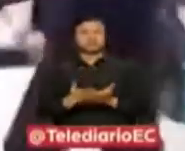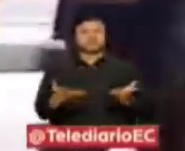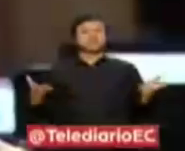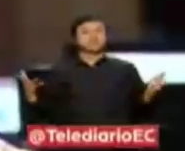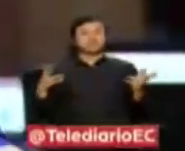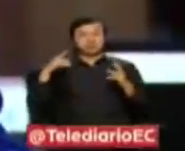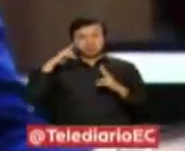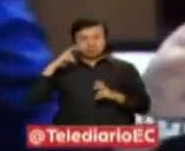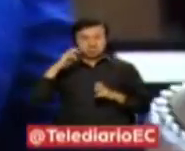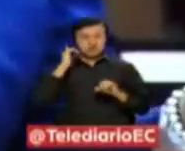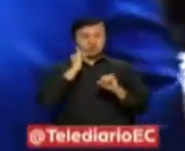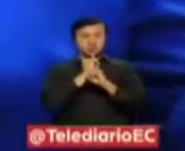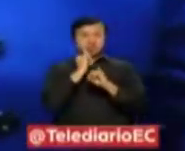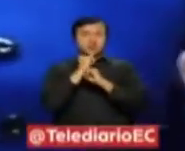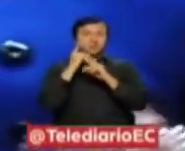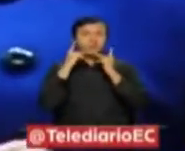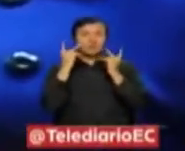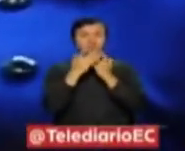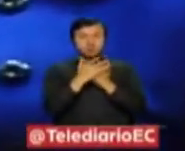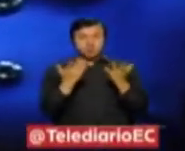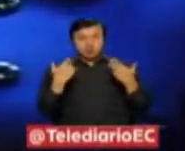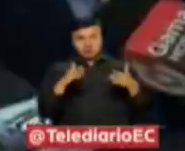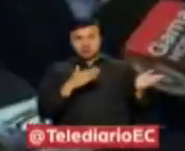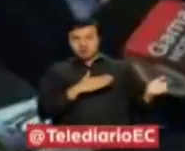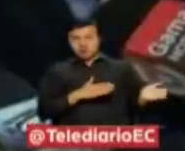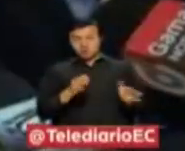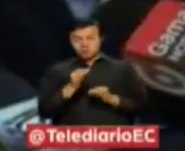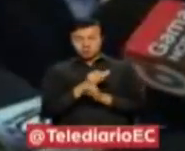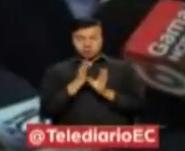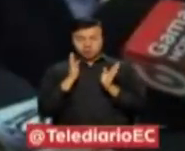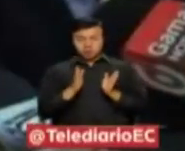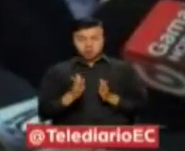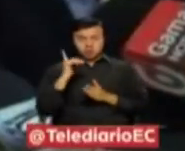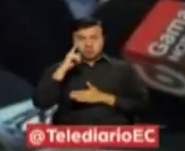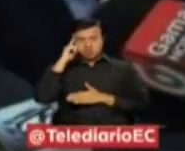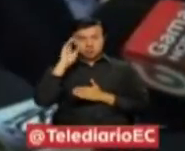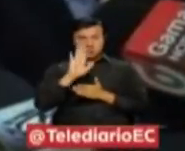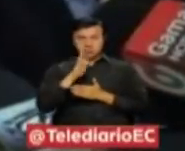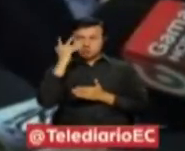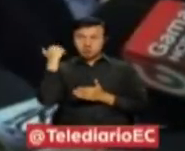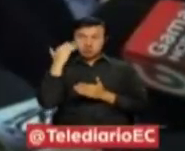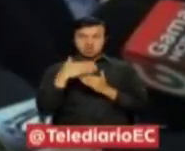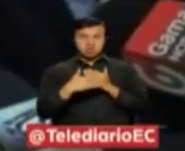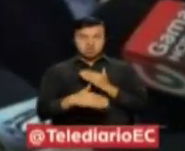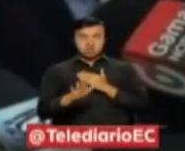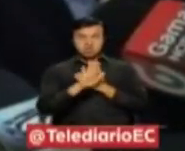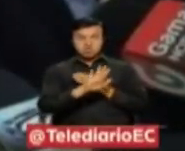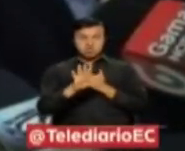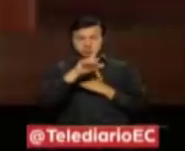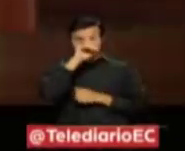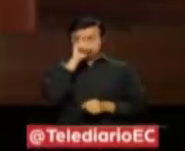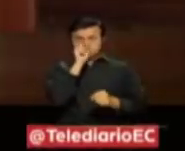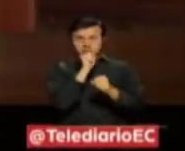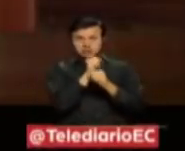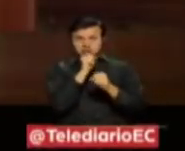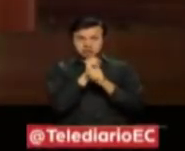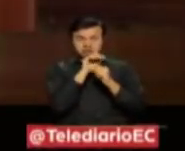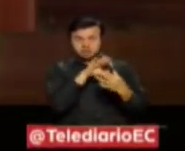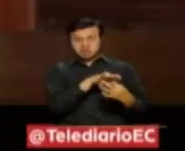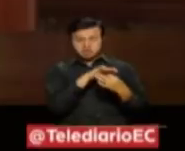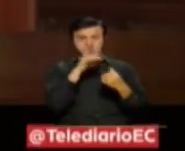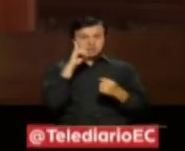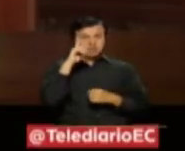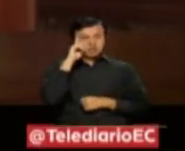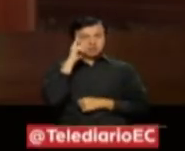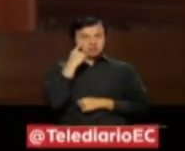de depurar instituciones públicas y así separar a funcionarios afines al gobierno anterior o que trabajaron muy cerca. El gobierno